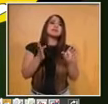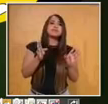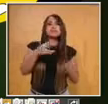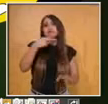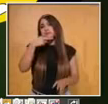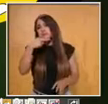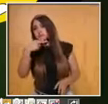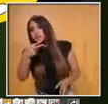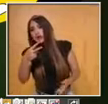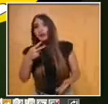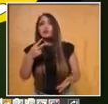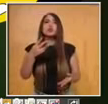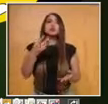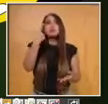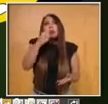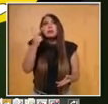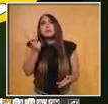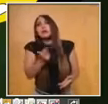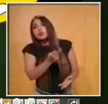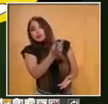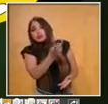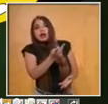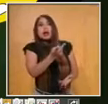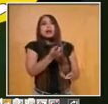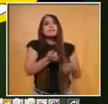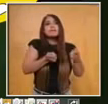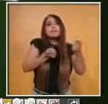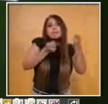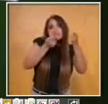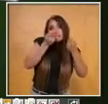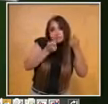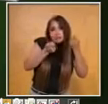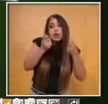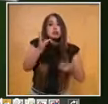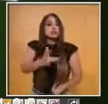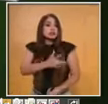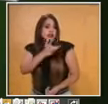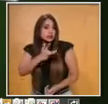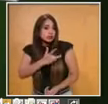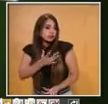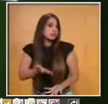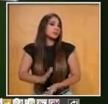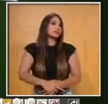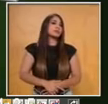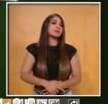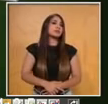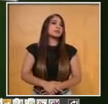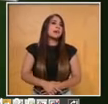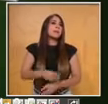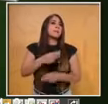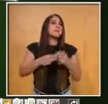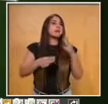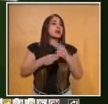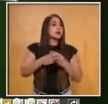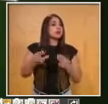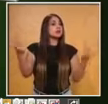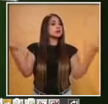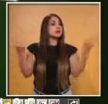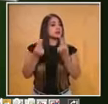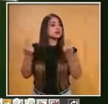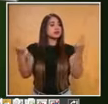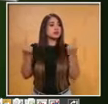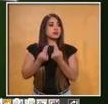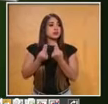demandar, preguntar, enfatizar y sentir. Los materiales que vamos a necesitar en esta